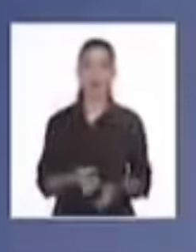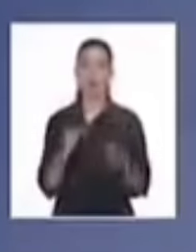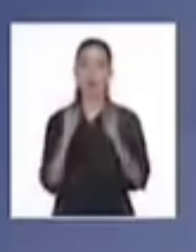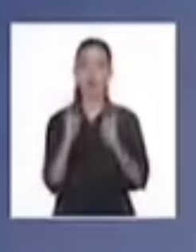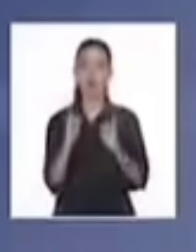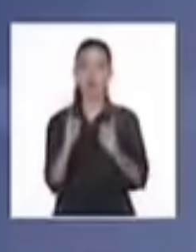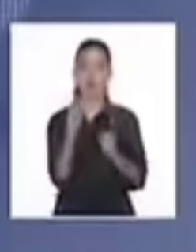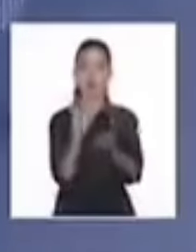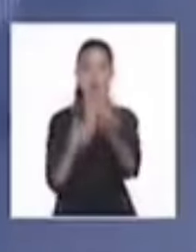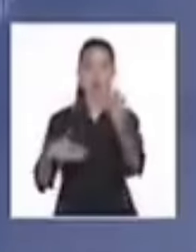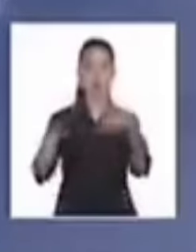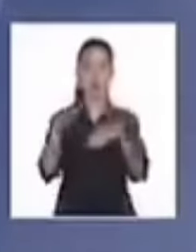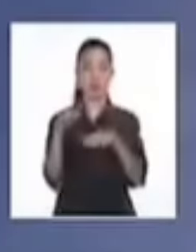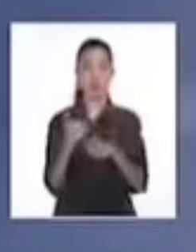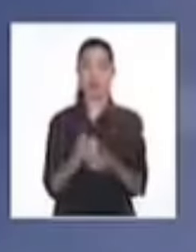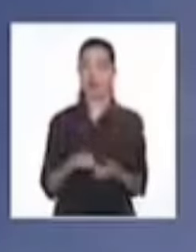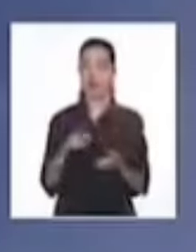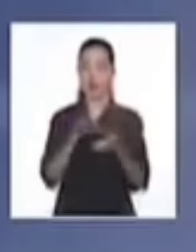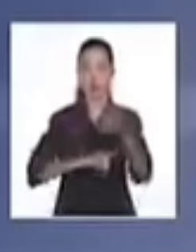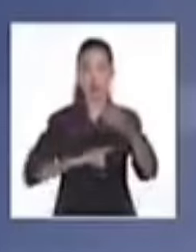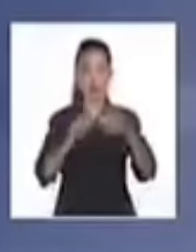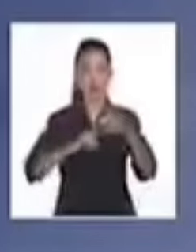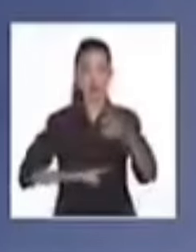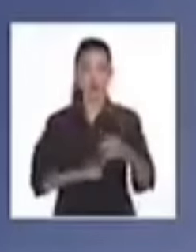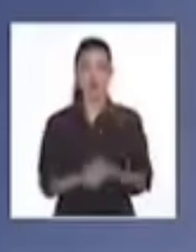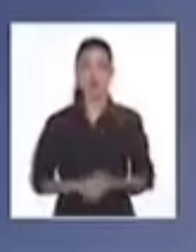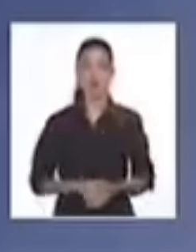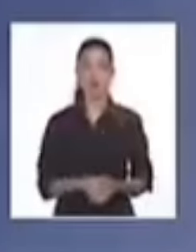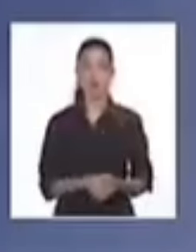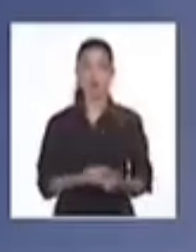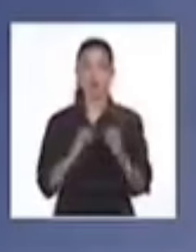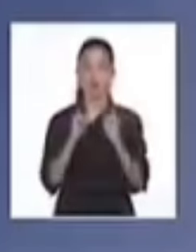Eléctrica. Adelante, Bernardo, muy buenas tardes para ti. Cuéntanos más.